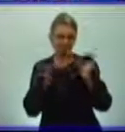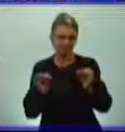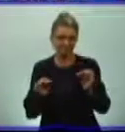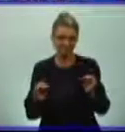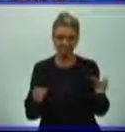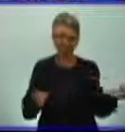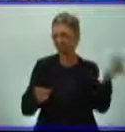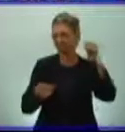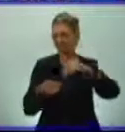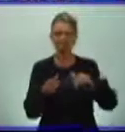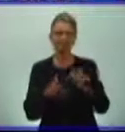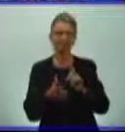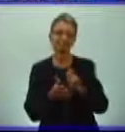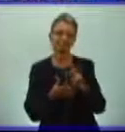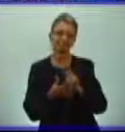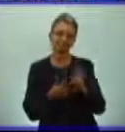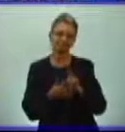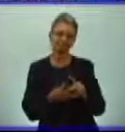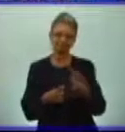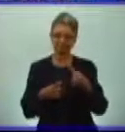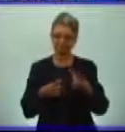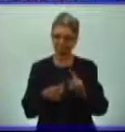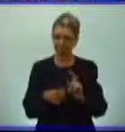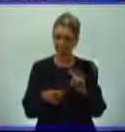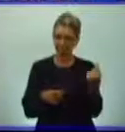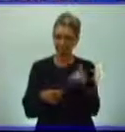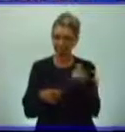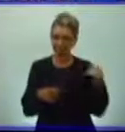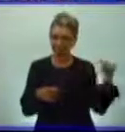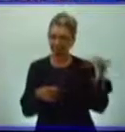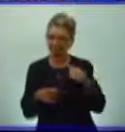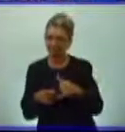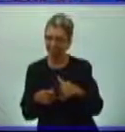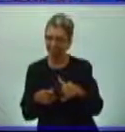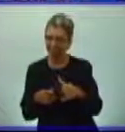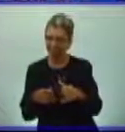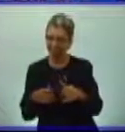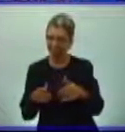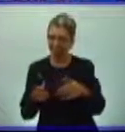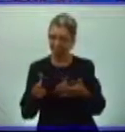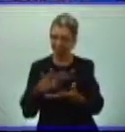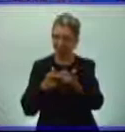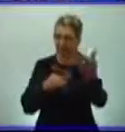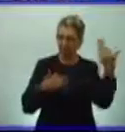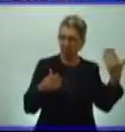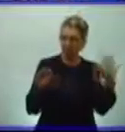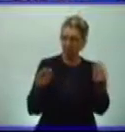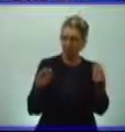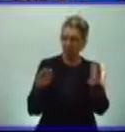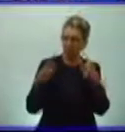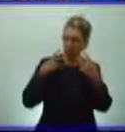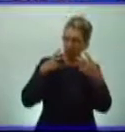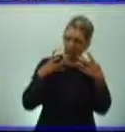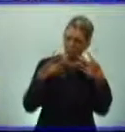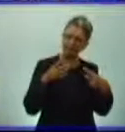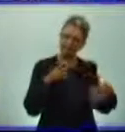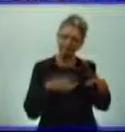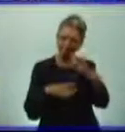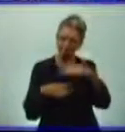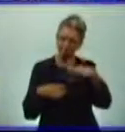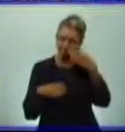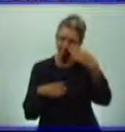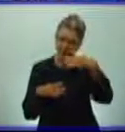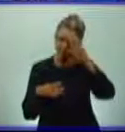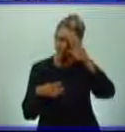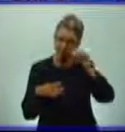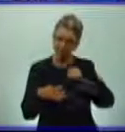que a ella llegan. Pero en nuestro viaje hemos dejado atrás una provincia de mucha importancia para nuestro país. Es